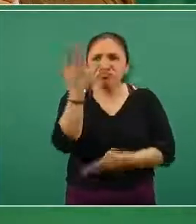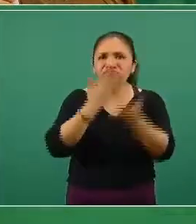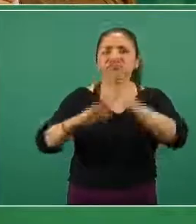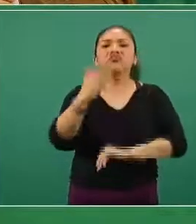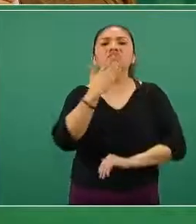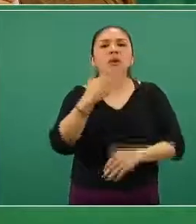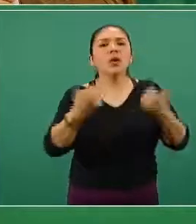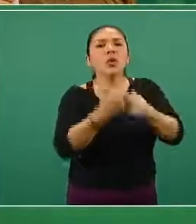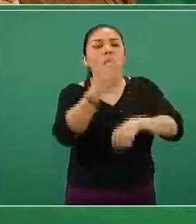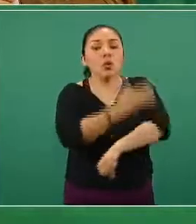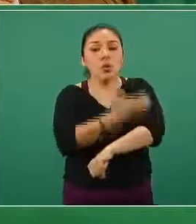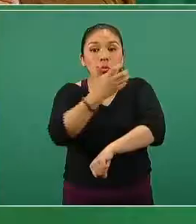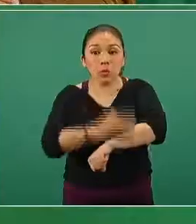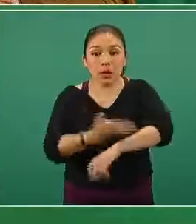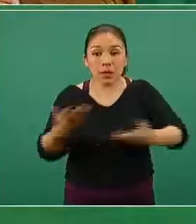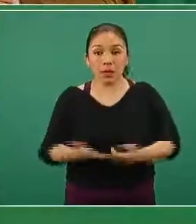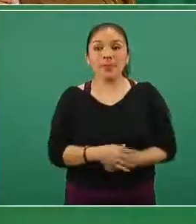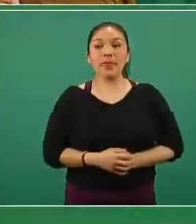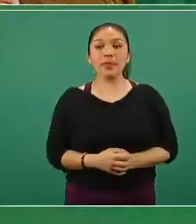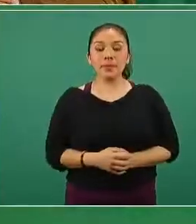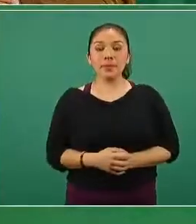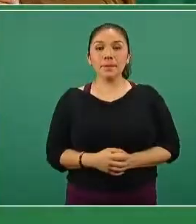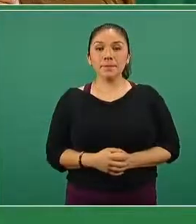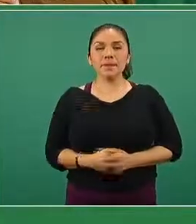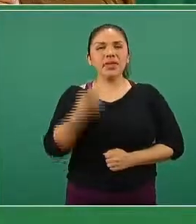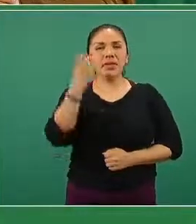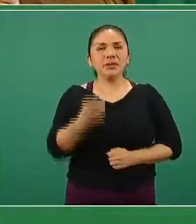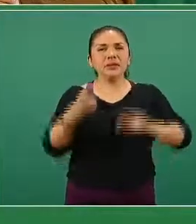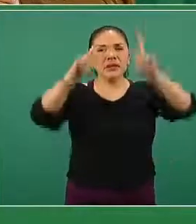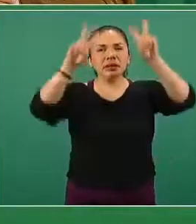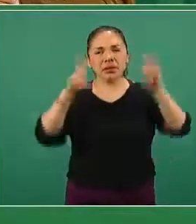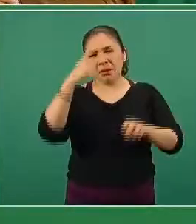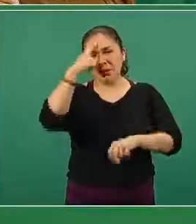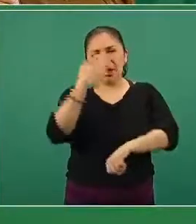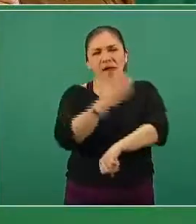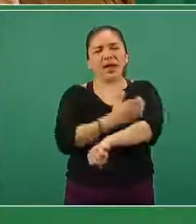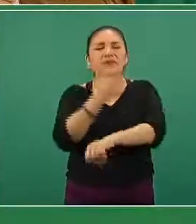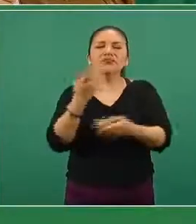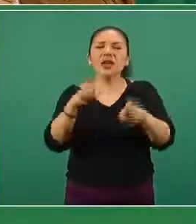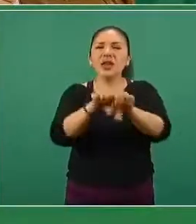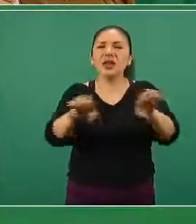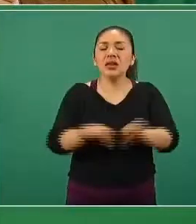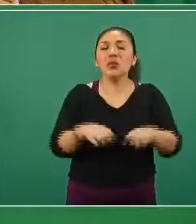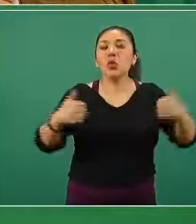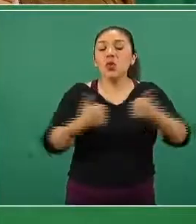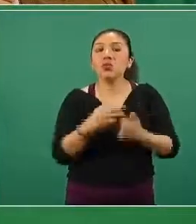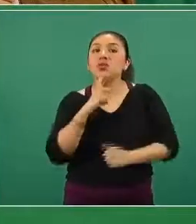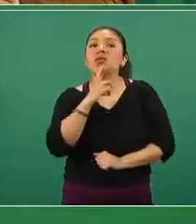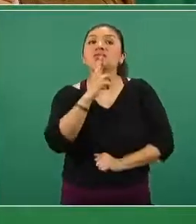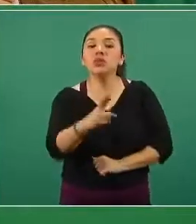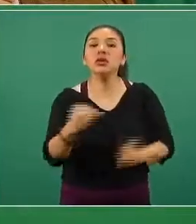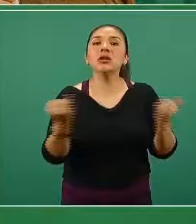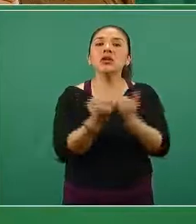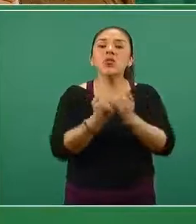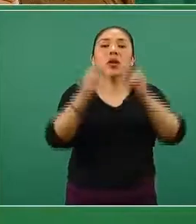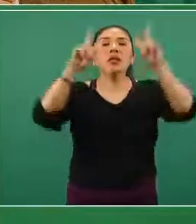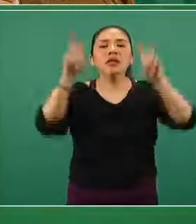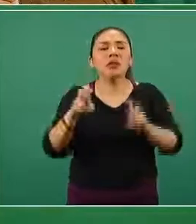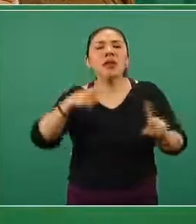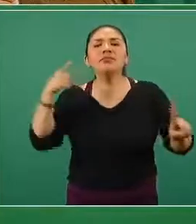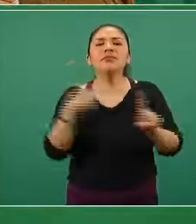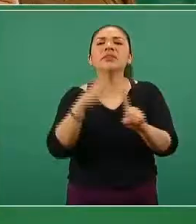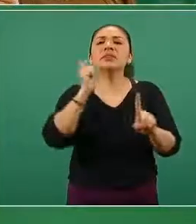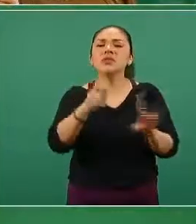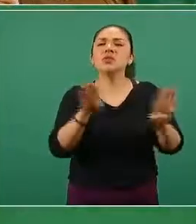acompañamiento. El tema de los equipos de respuesta y sobre todo también el tema que tiene que ver,